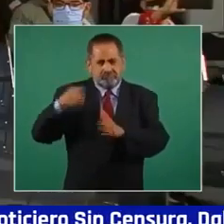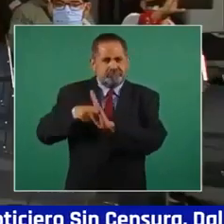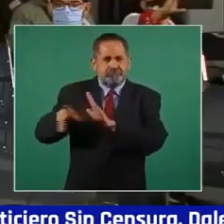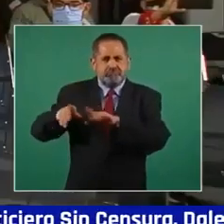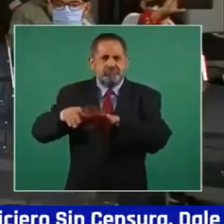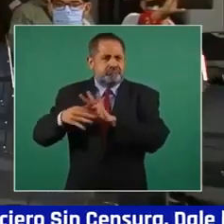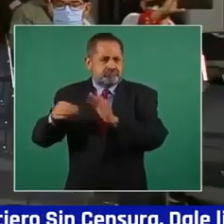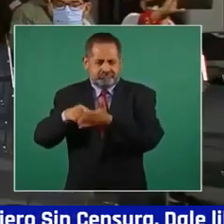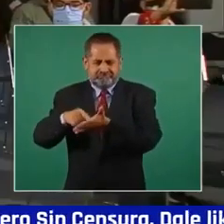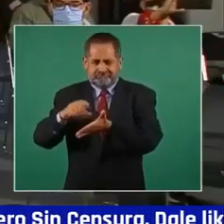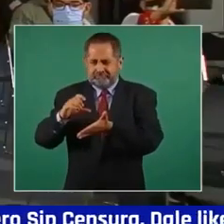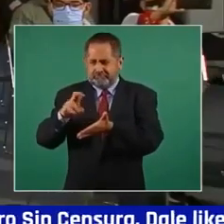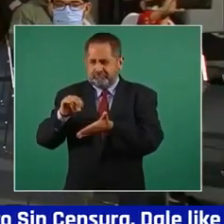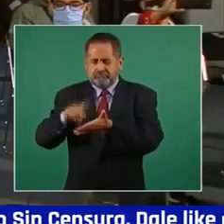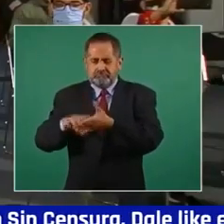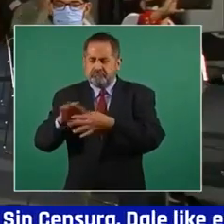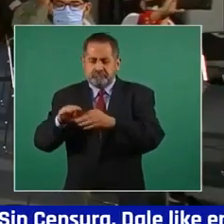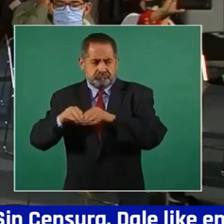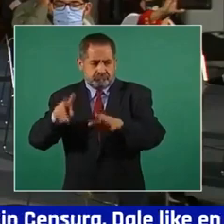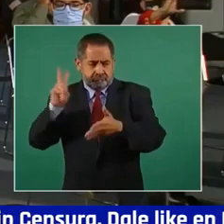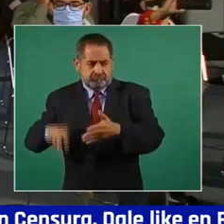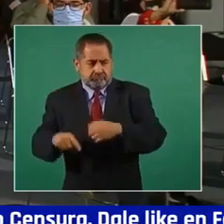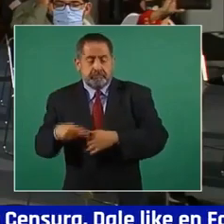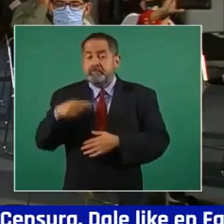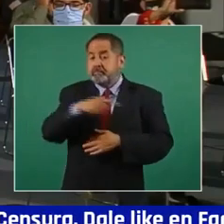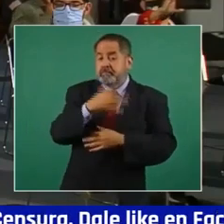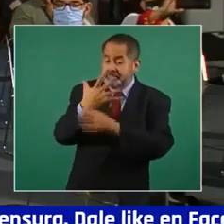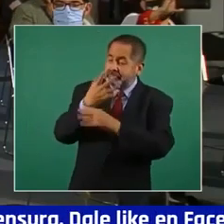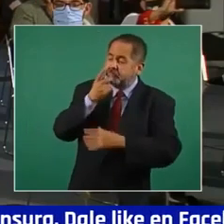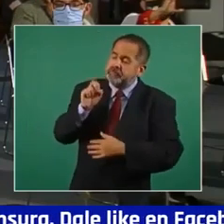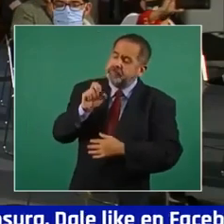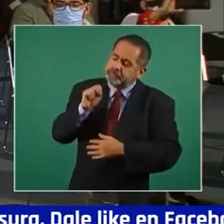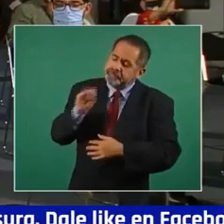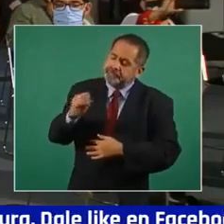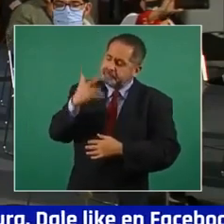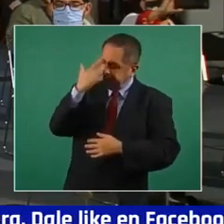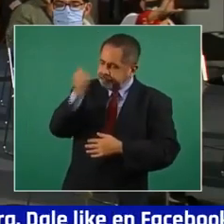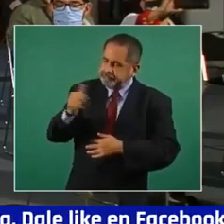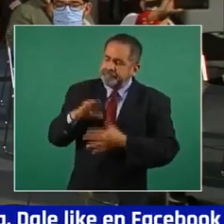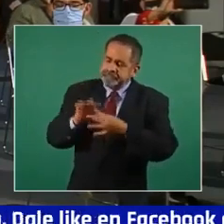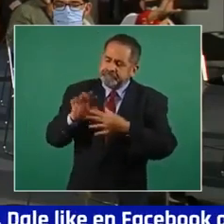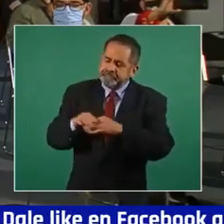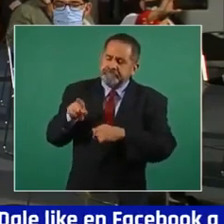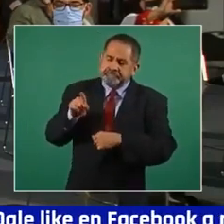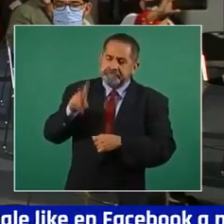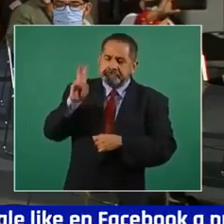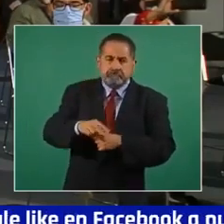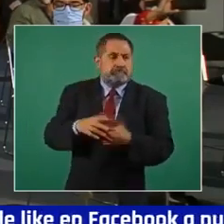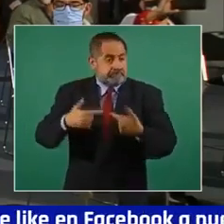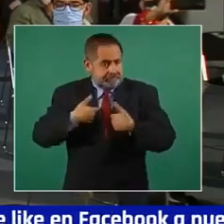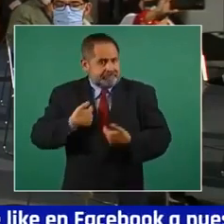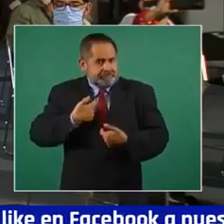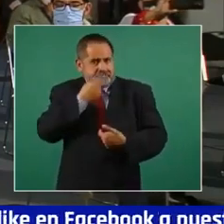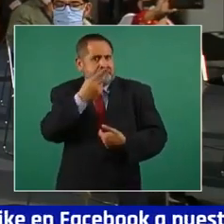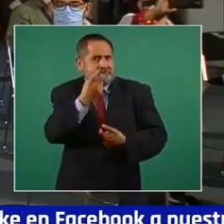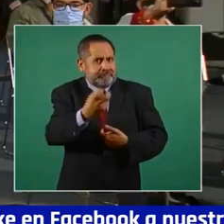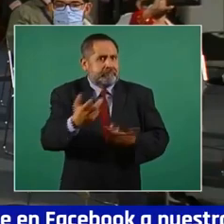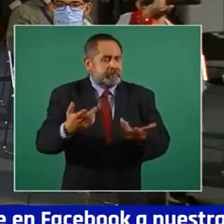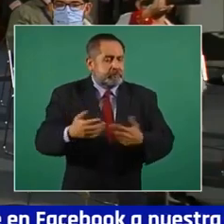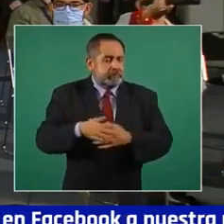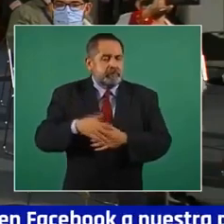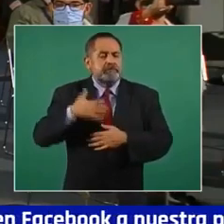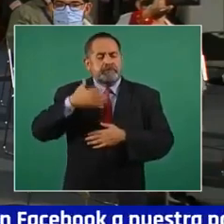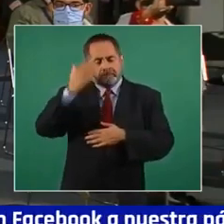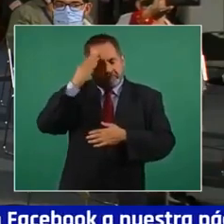en Crónica? Y él responde: sí, tenemos un seguimiento permanente de todo lo que sucede en los estados